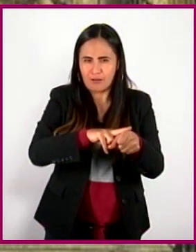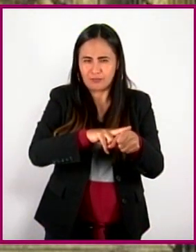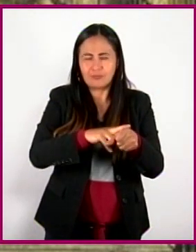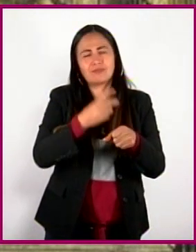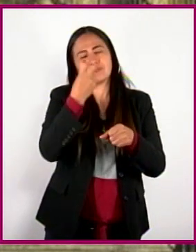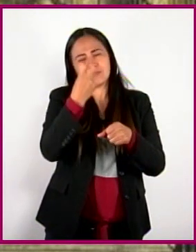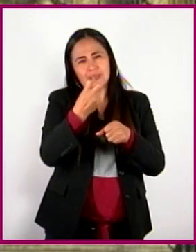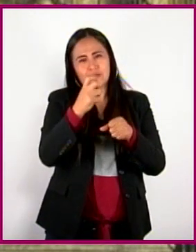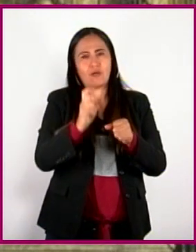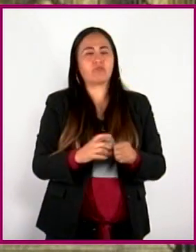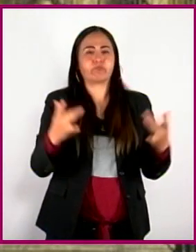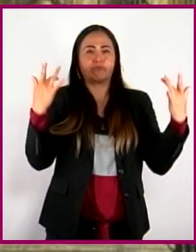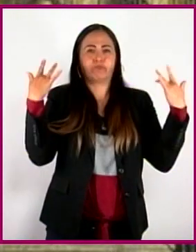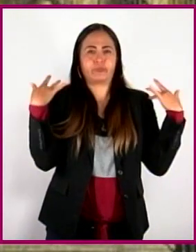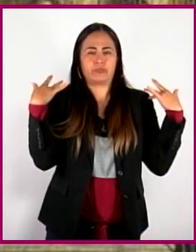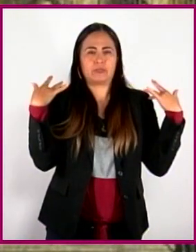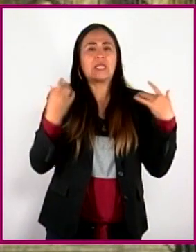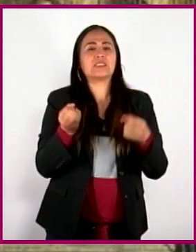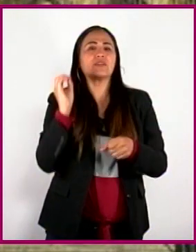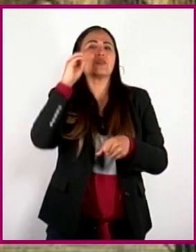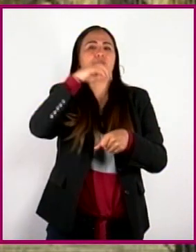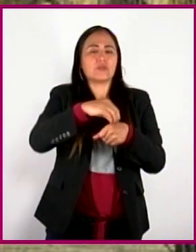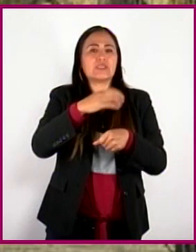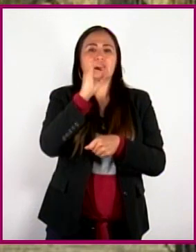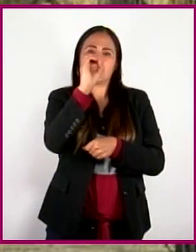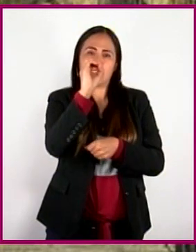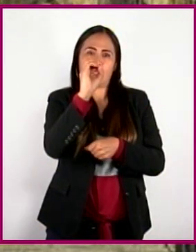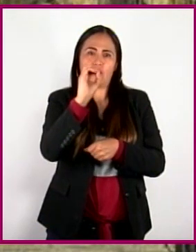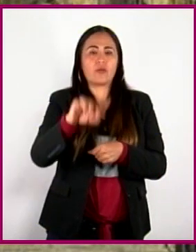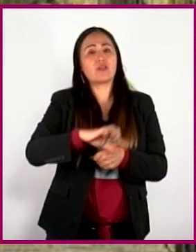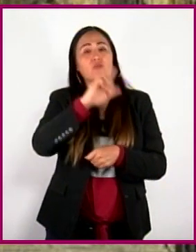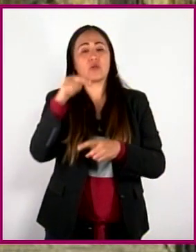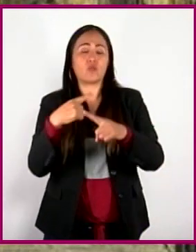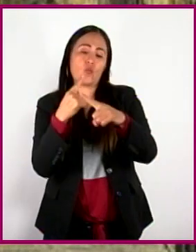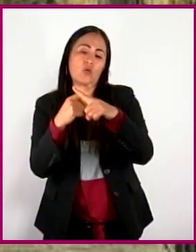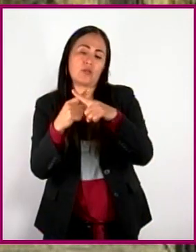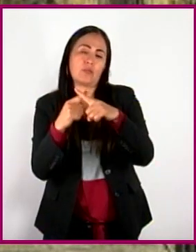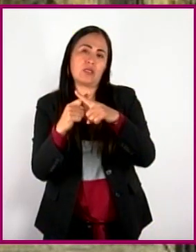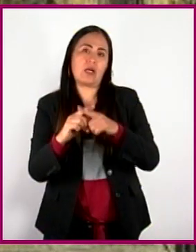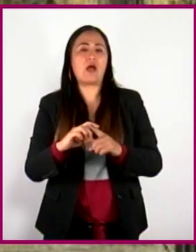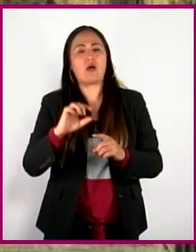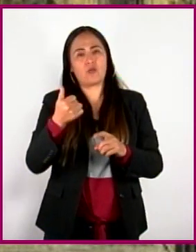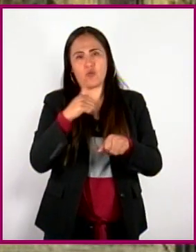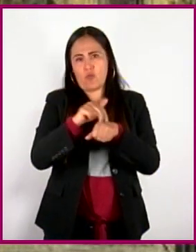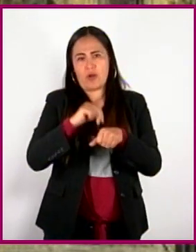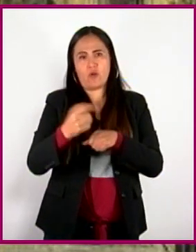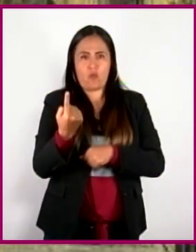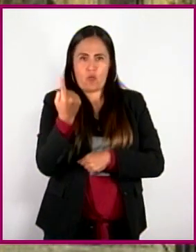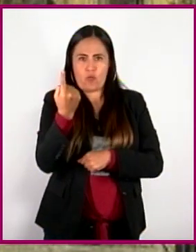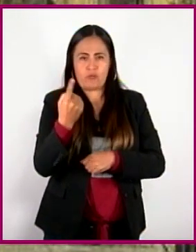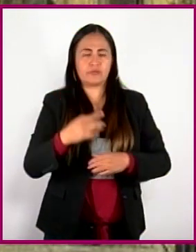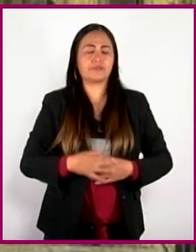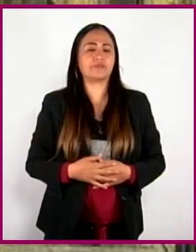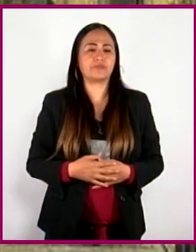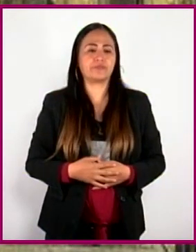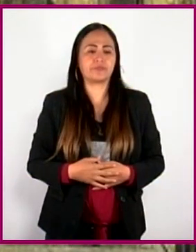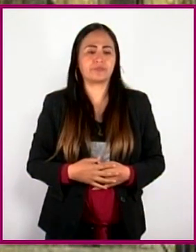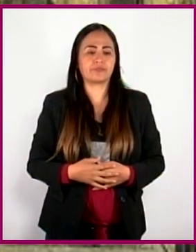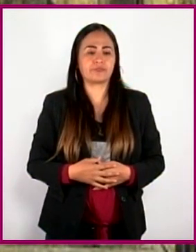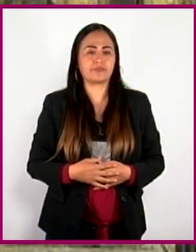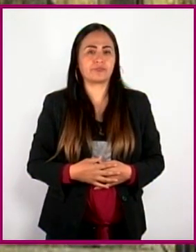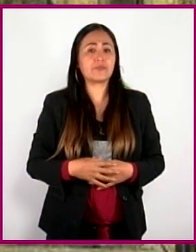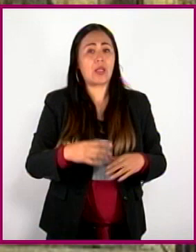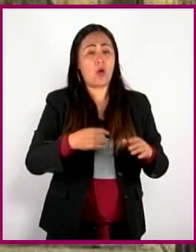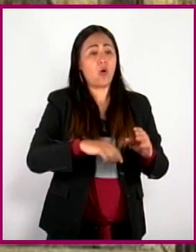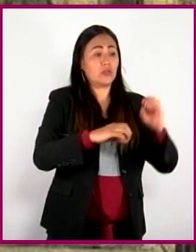tendríamos a un neutro aditivo, el 0, y a un neutro multiplicativo, el 1. Además, con la operación suma y el